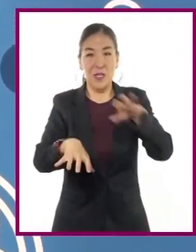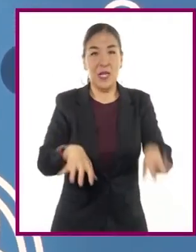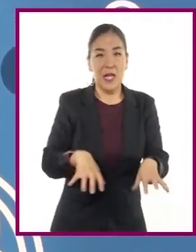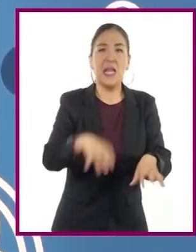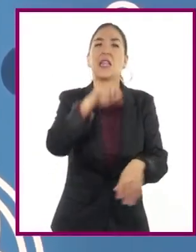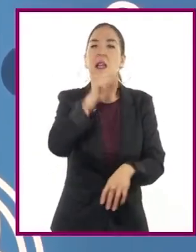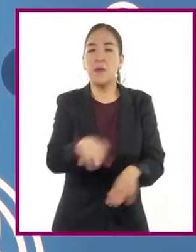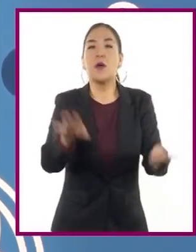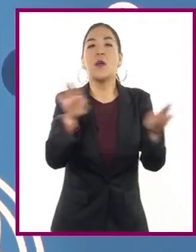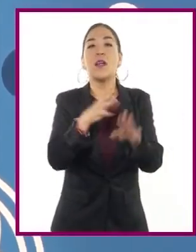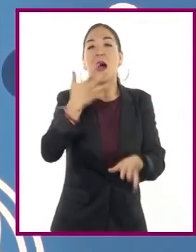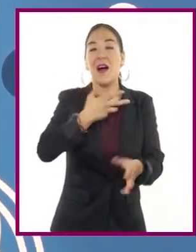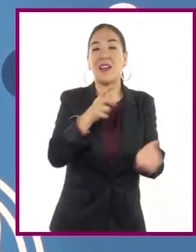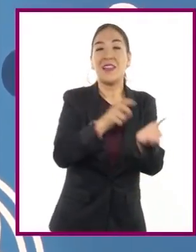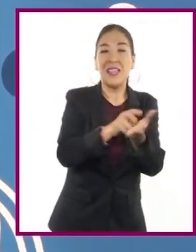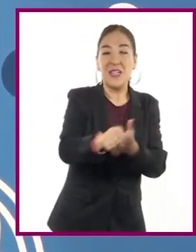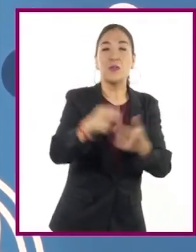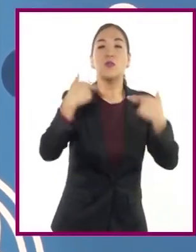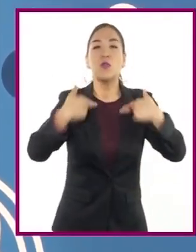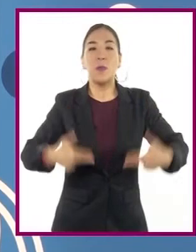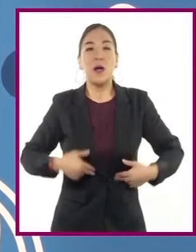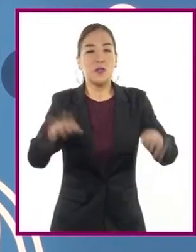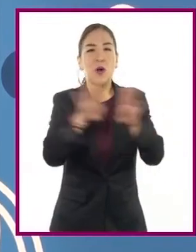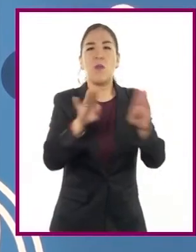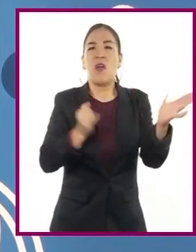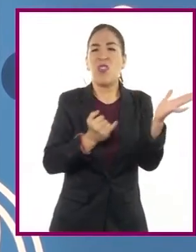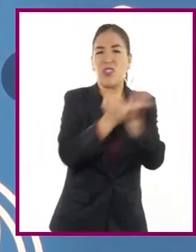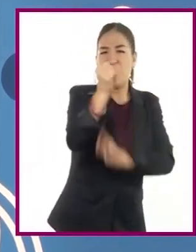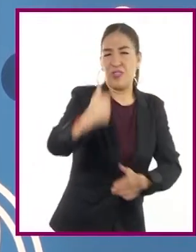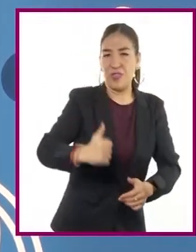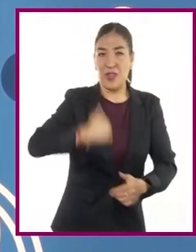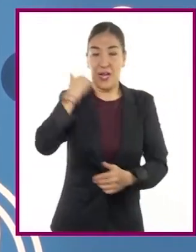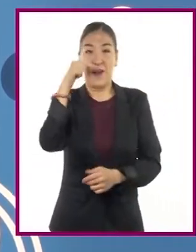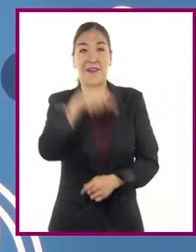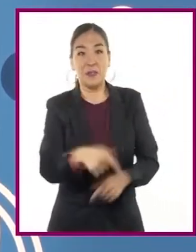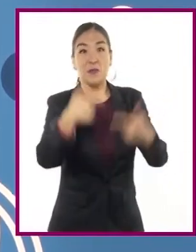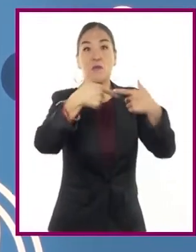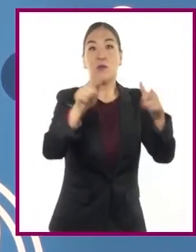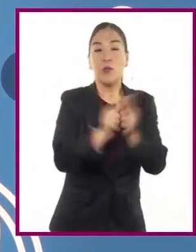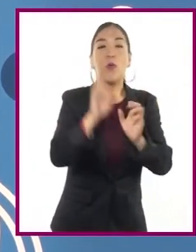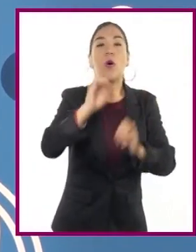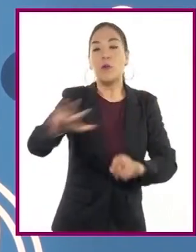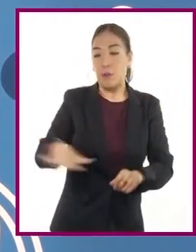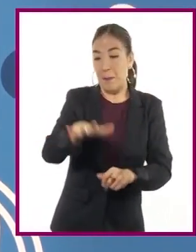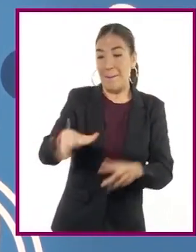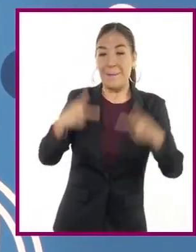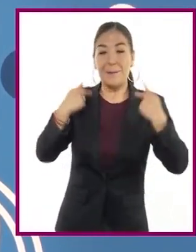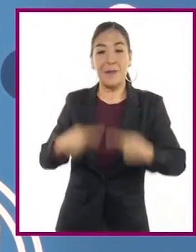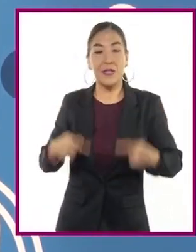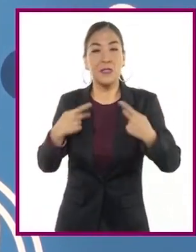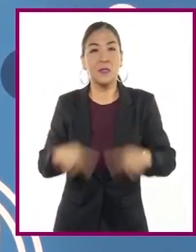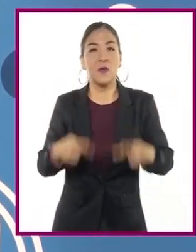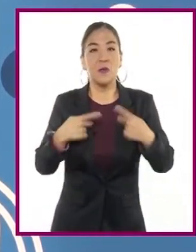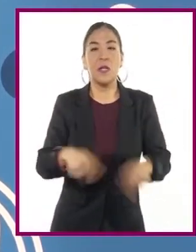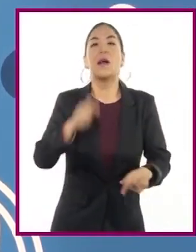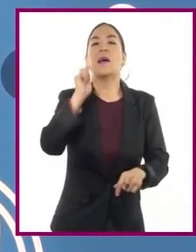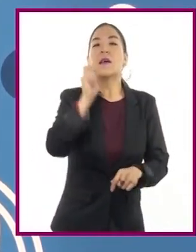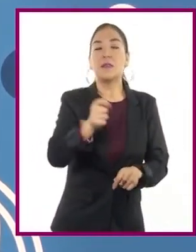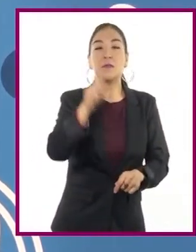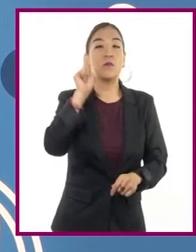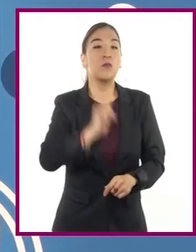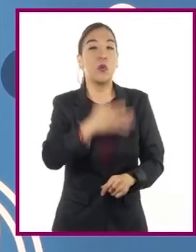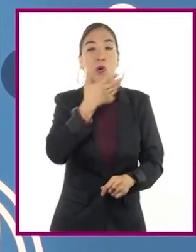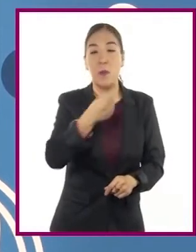se violenten los derechos humanos de una persona, un grupo o un sector de la población, los y